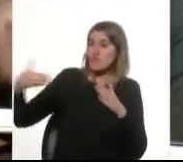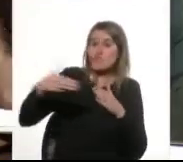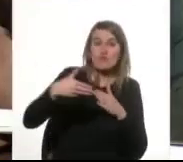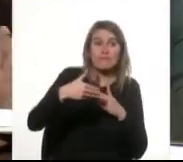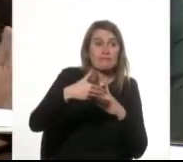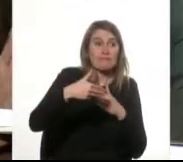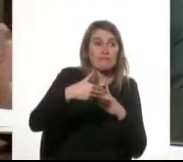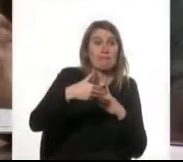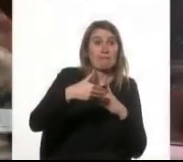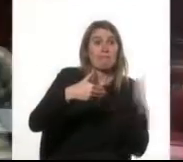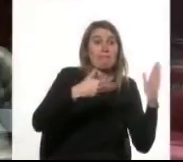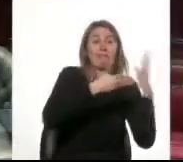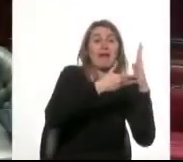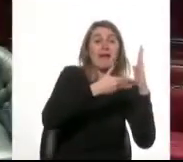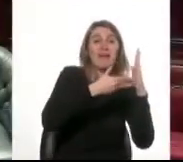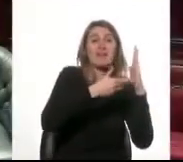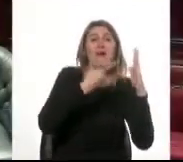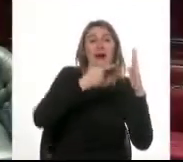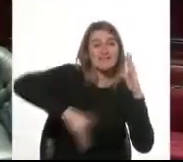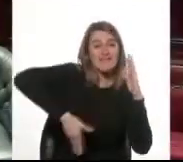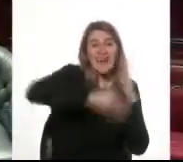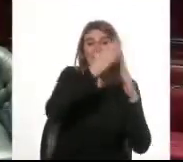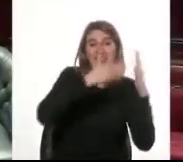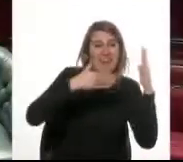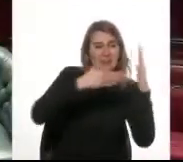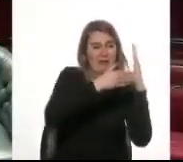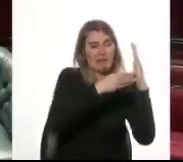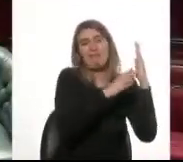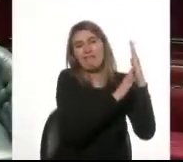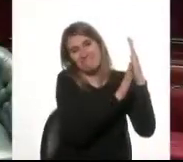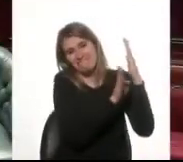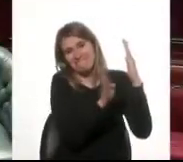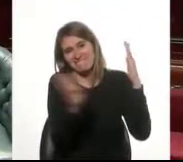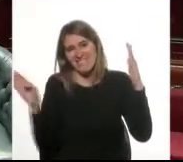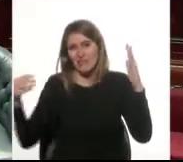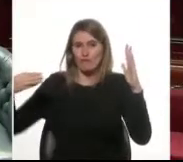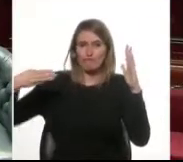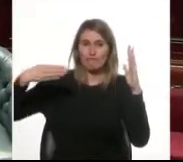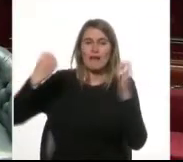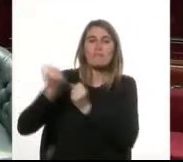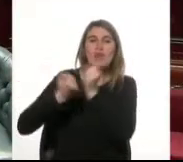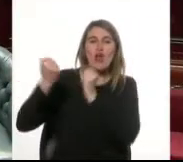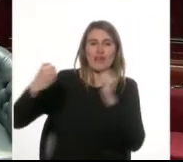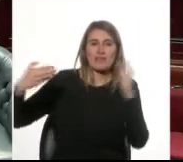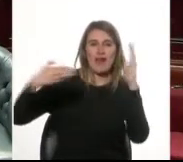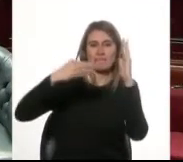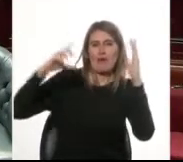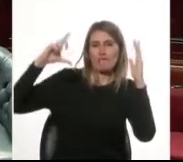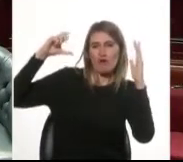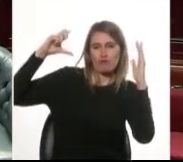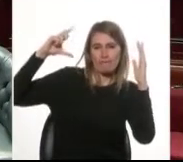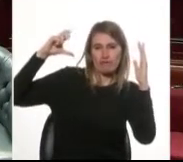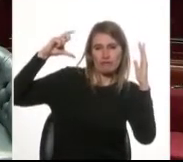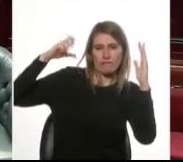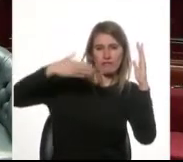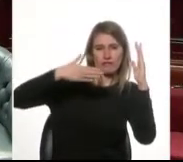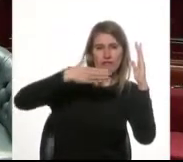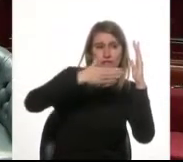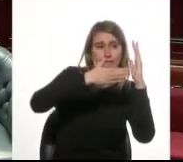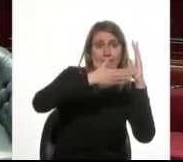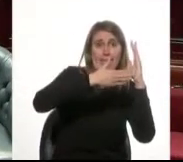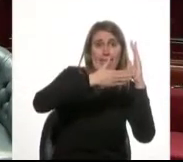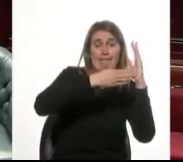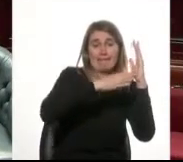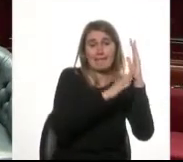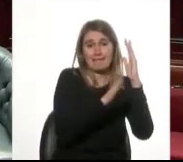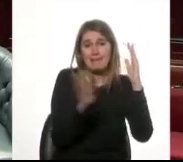te tenés que ir por ahí. No tiene salida. Y fue para el fondo, pasó, sacaron fotos, pero ostensiblemente